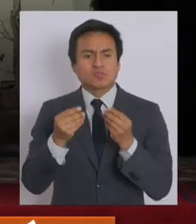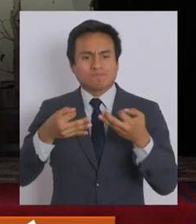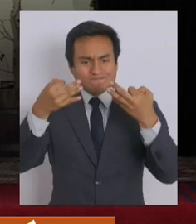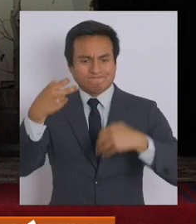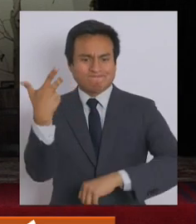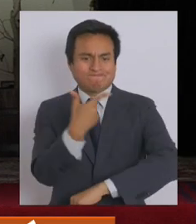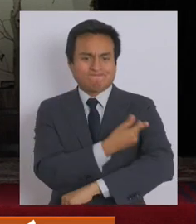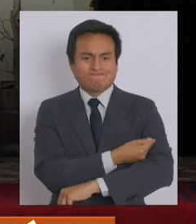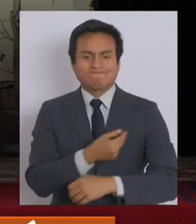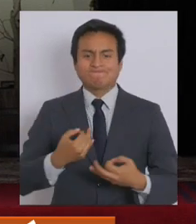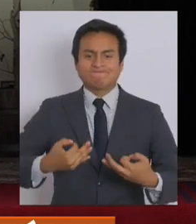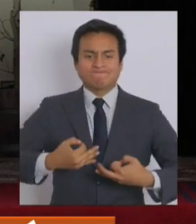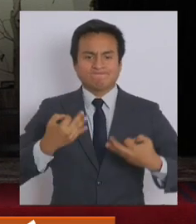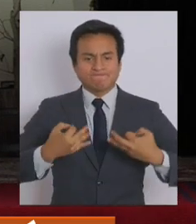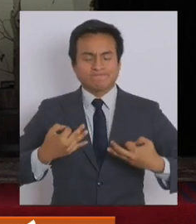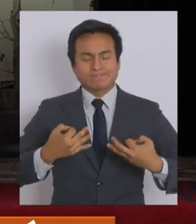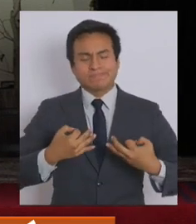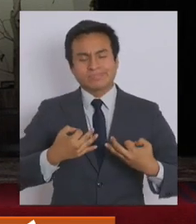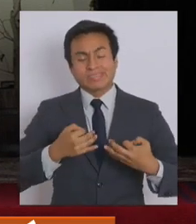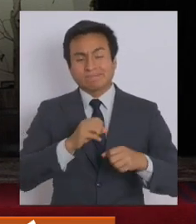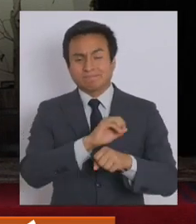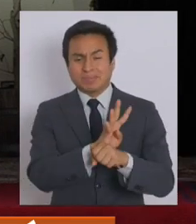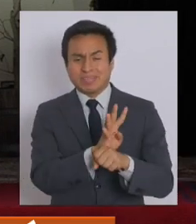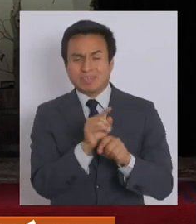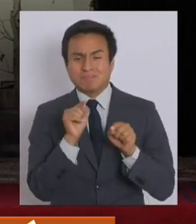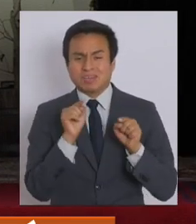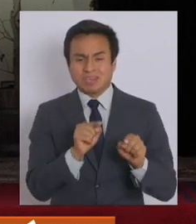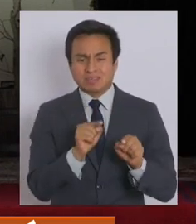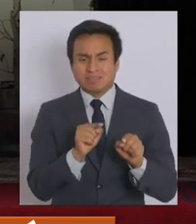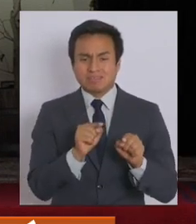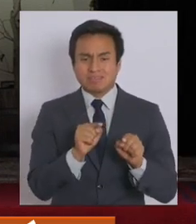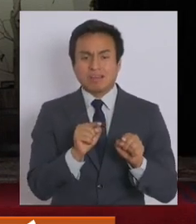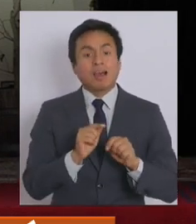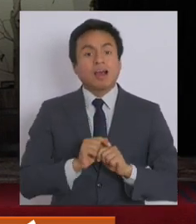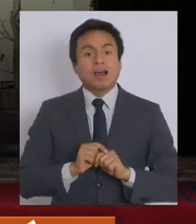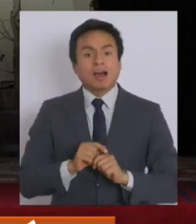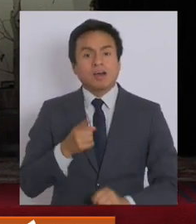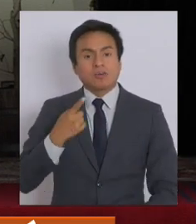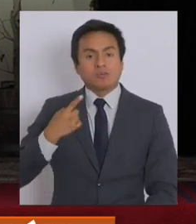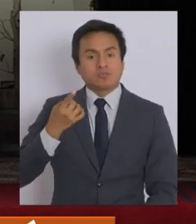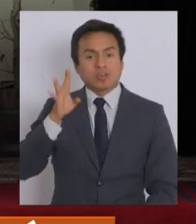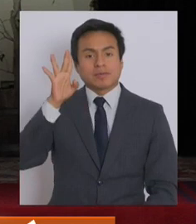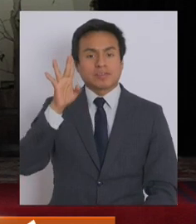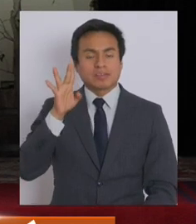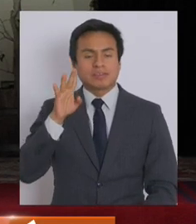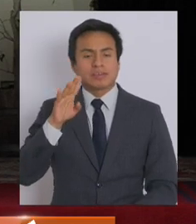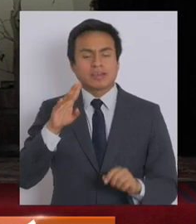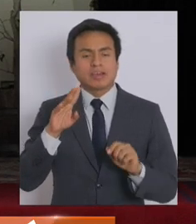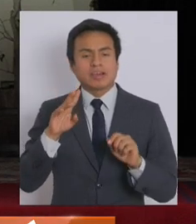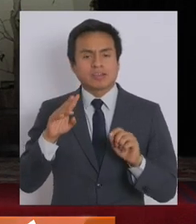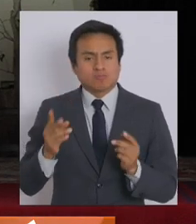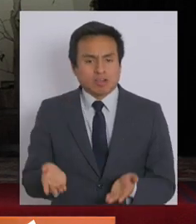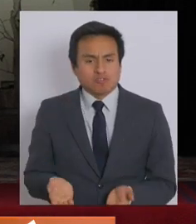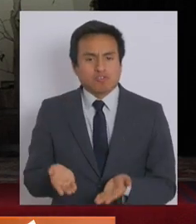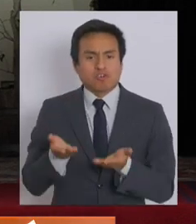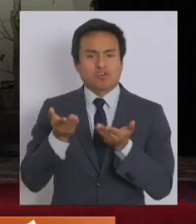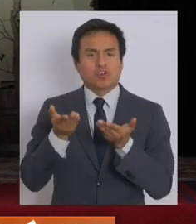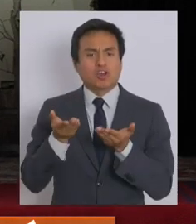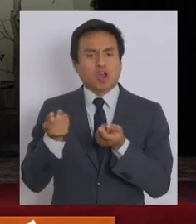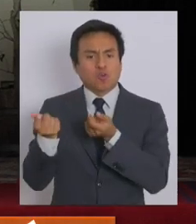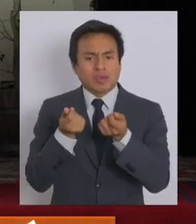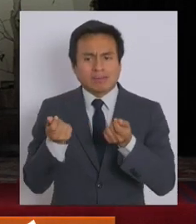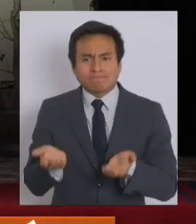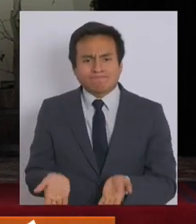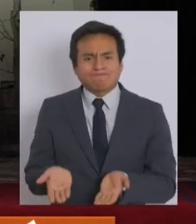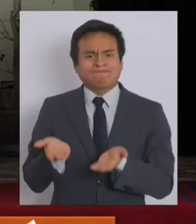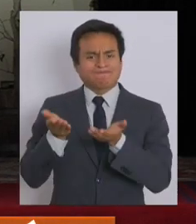y eficaz frente a la pandemia del coronavirus, solo la recuperación y reactivación de nuestras